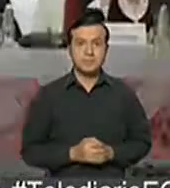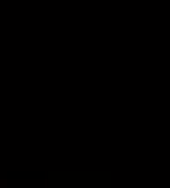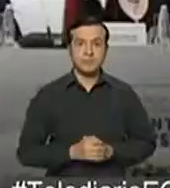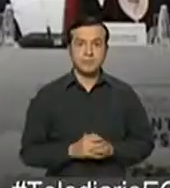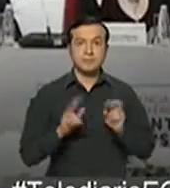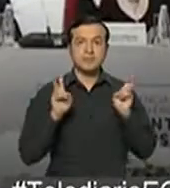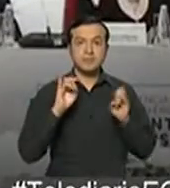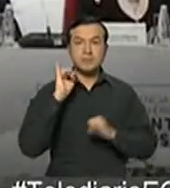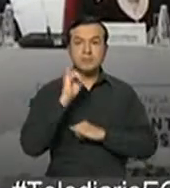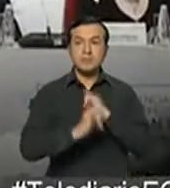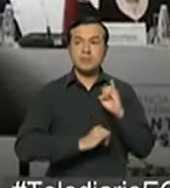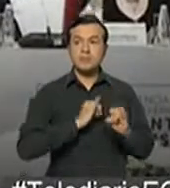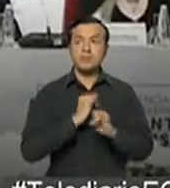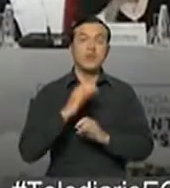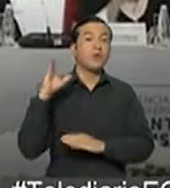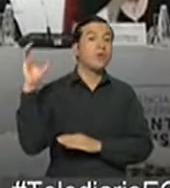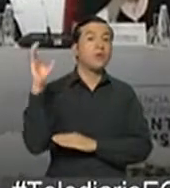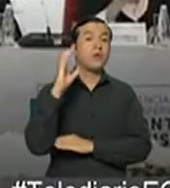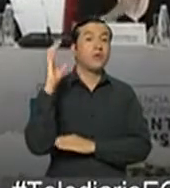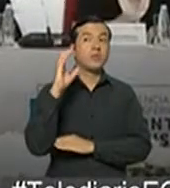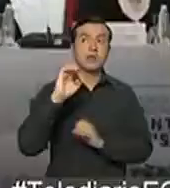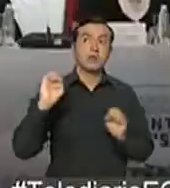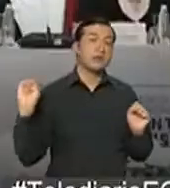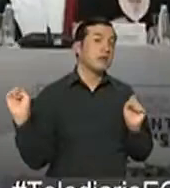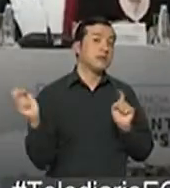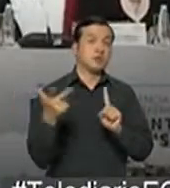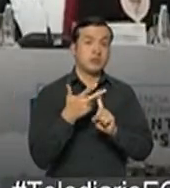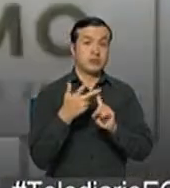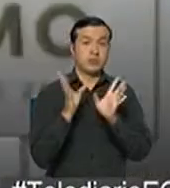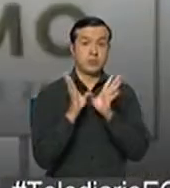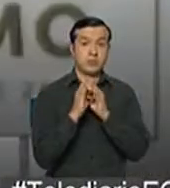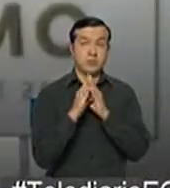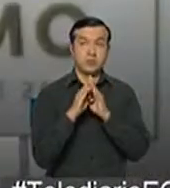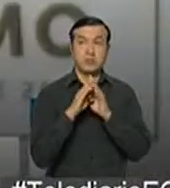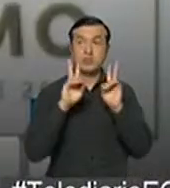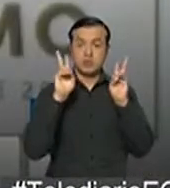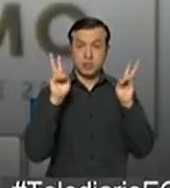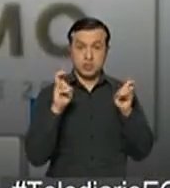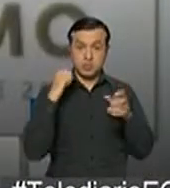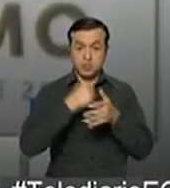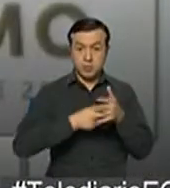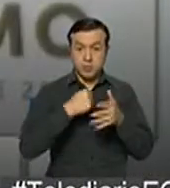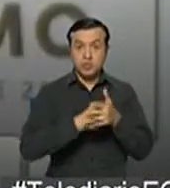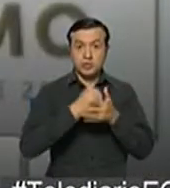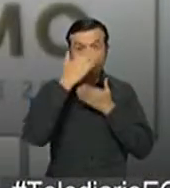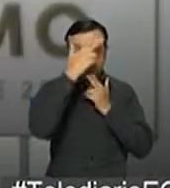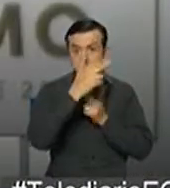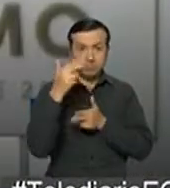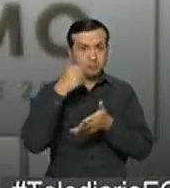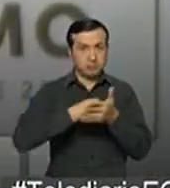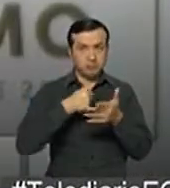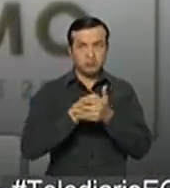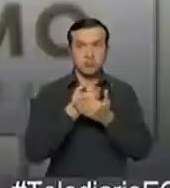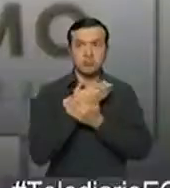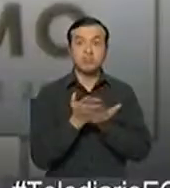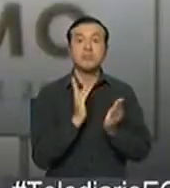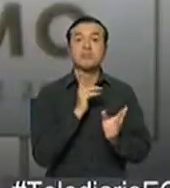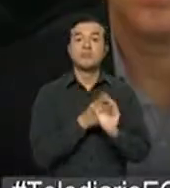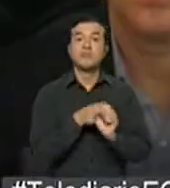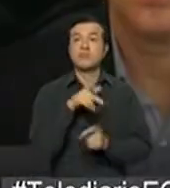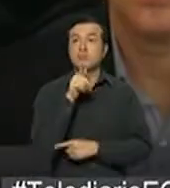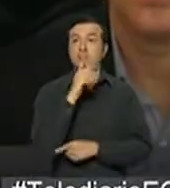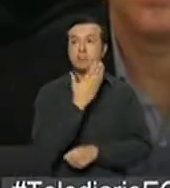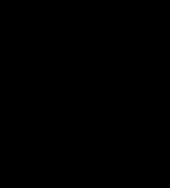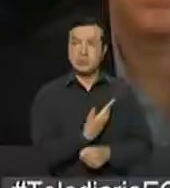En lo internacional, Colombia es la sede de la tercera conferencia ministerial hemisférica de lucha contra el terrorismo. A la cita asisten